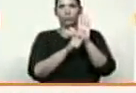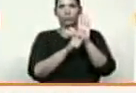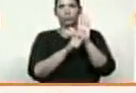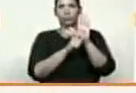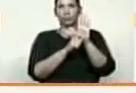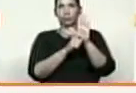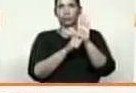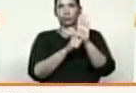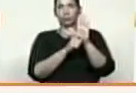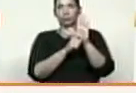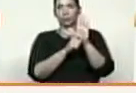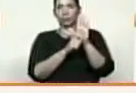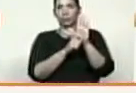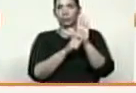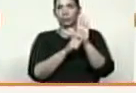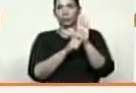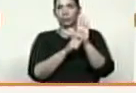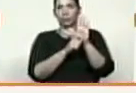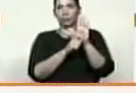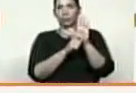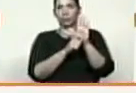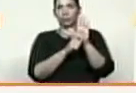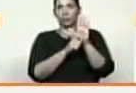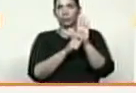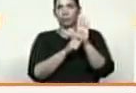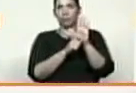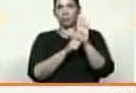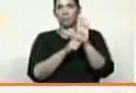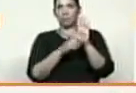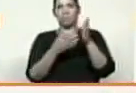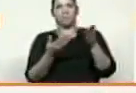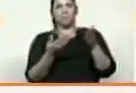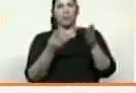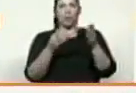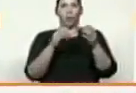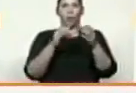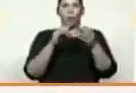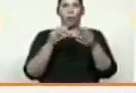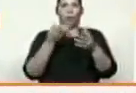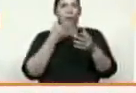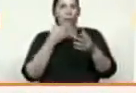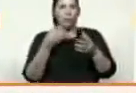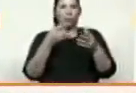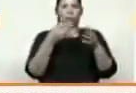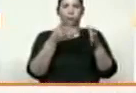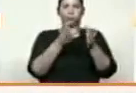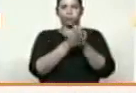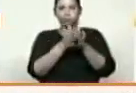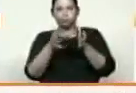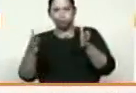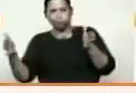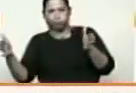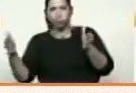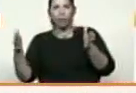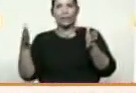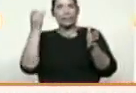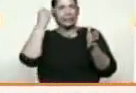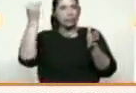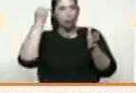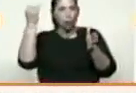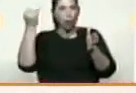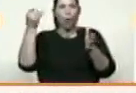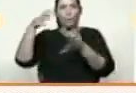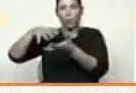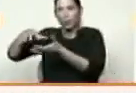la duración es básicamente por conflictos internos, algunos ideológicos.